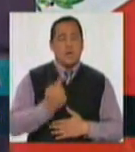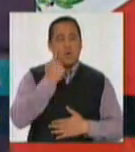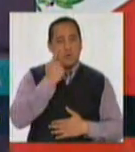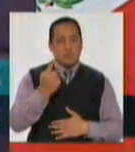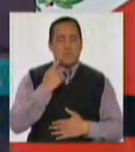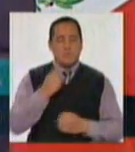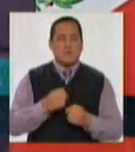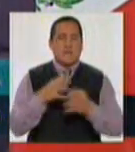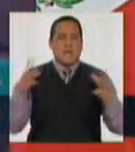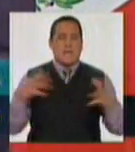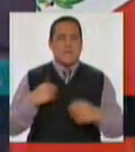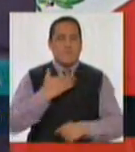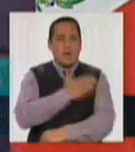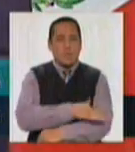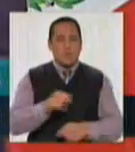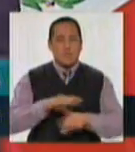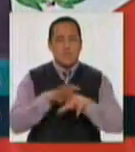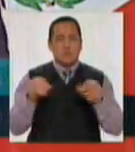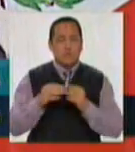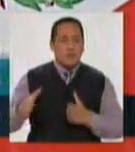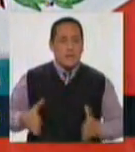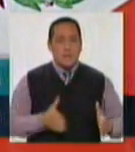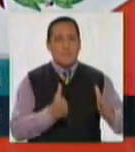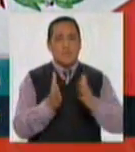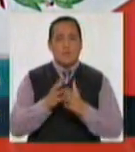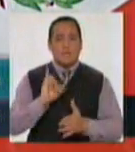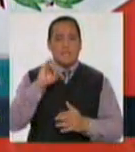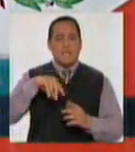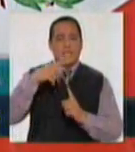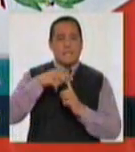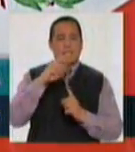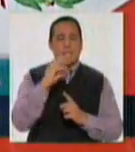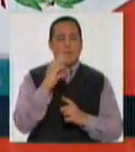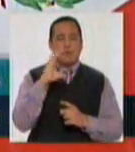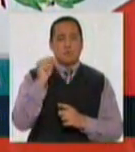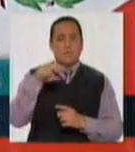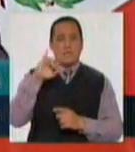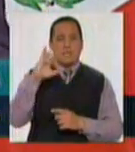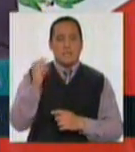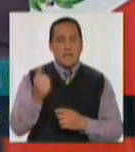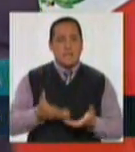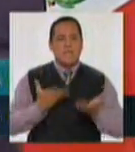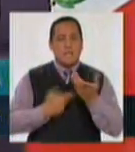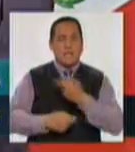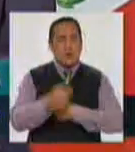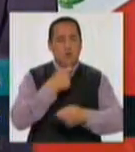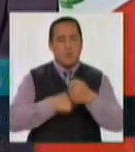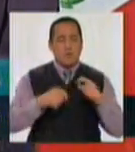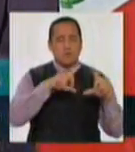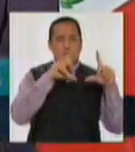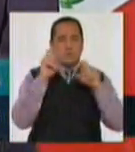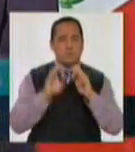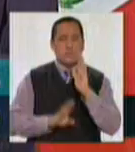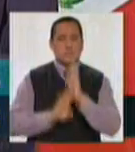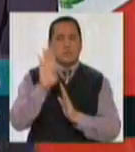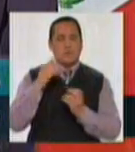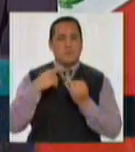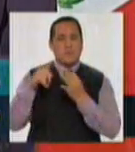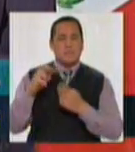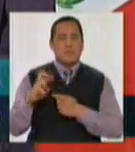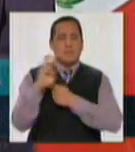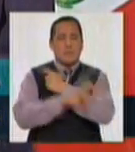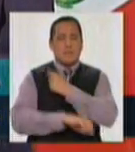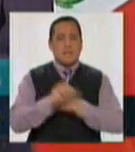Reconocemos los enormes beneficios de la carretera interoceánica que han llevado el comercio, turismo y desarrollo a los estados